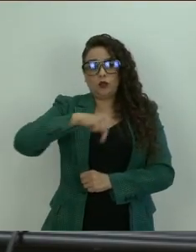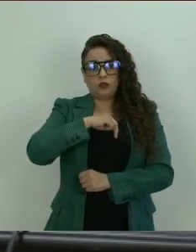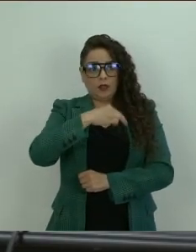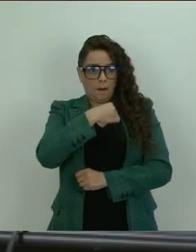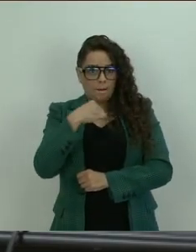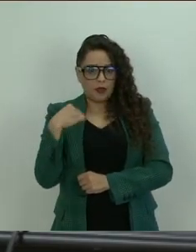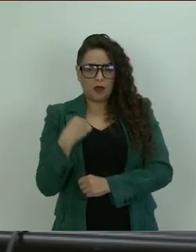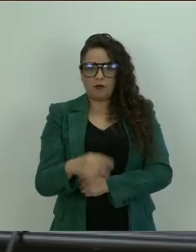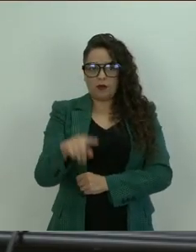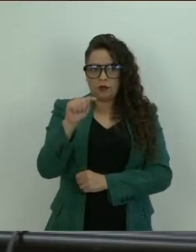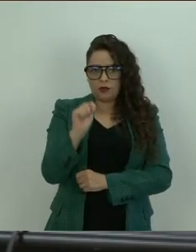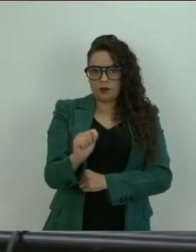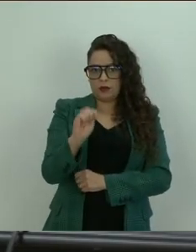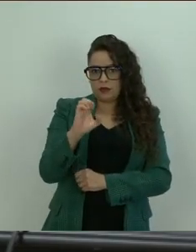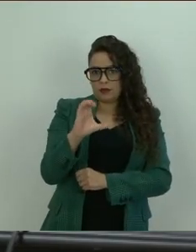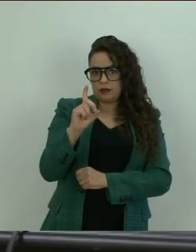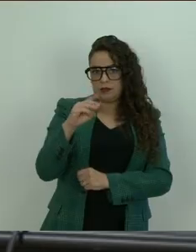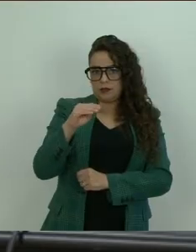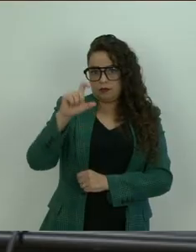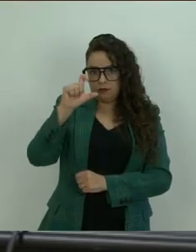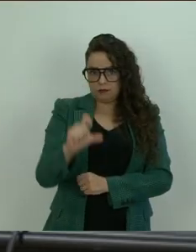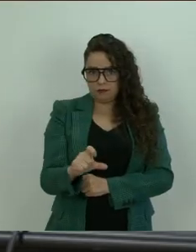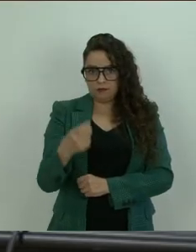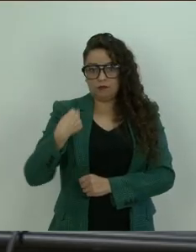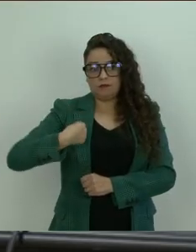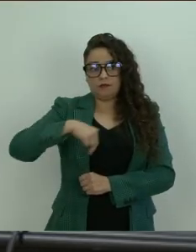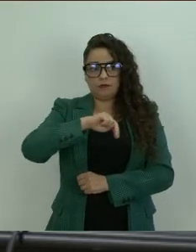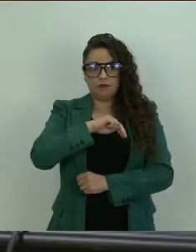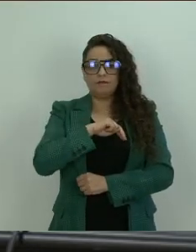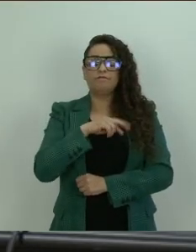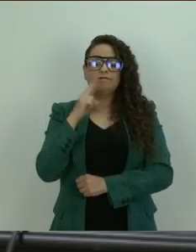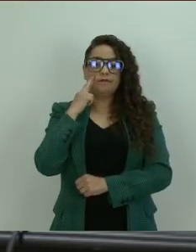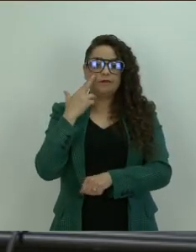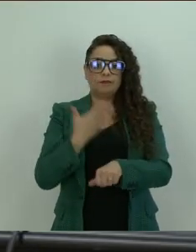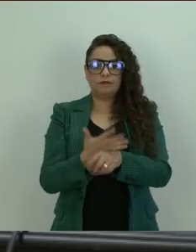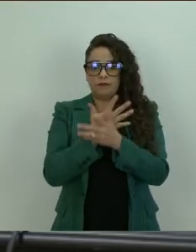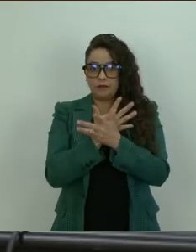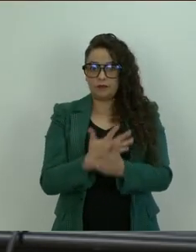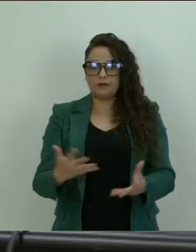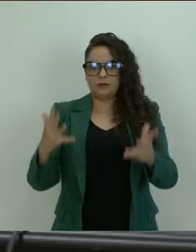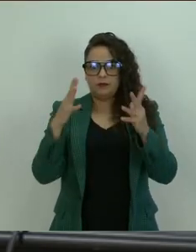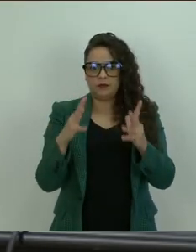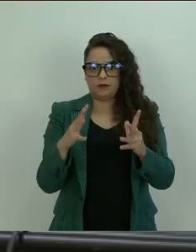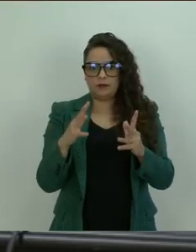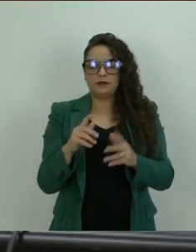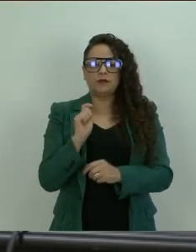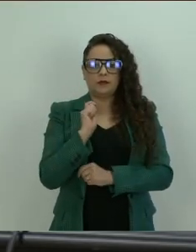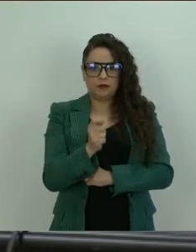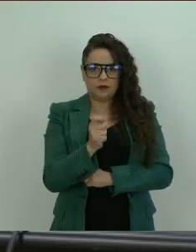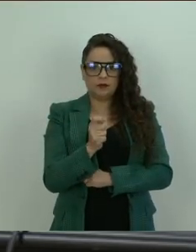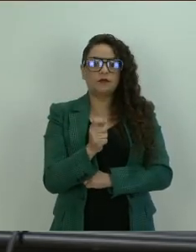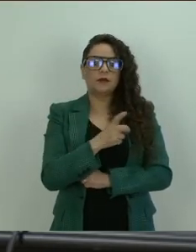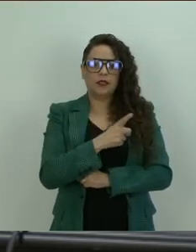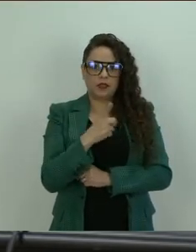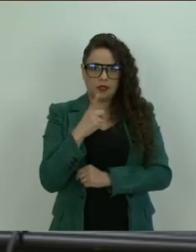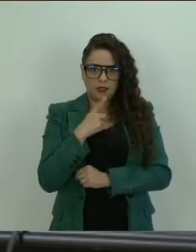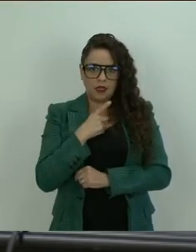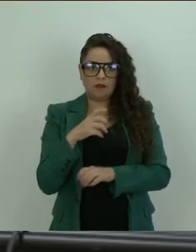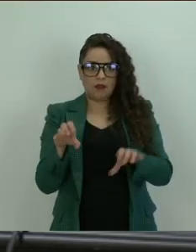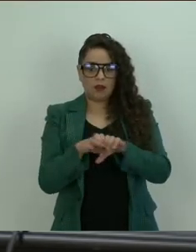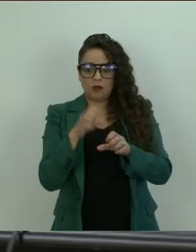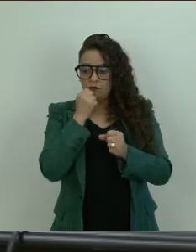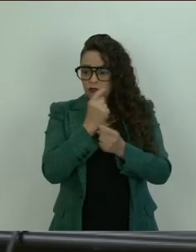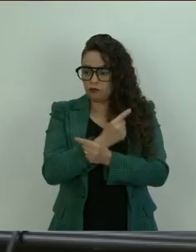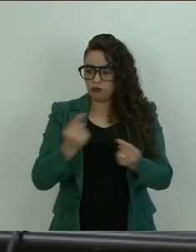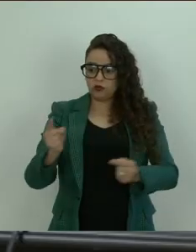electoral tenemos la responsabilidad constitucional y convencional de tomar en cuenta la cosmovisión de las